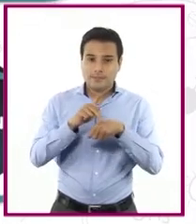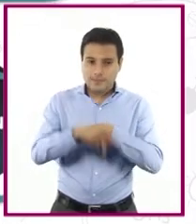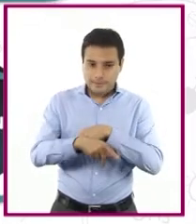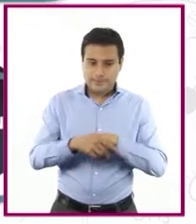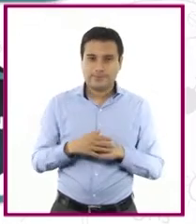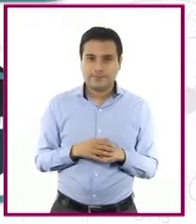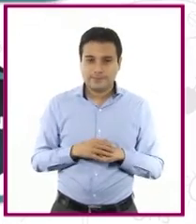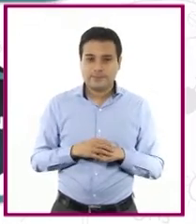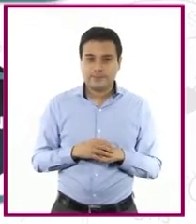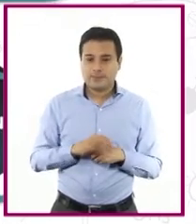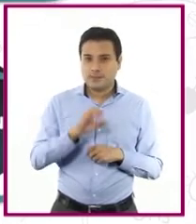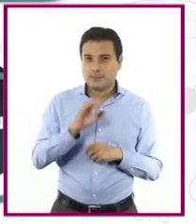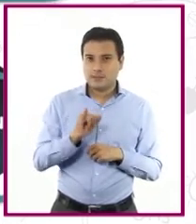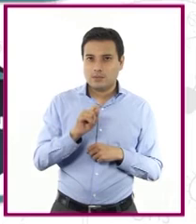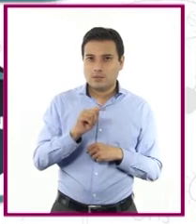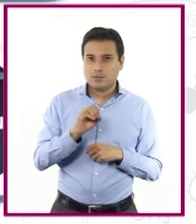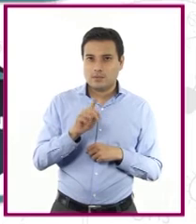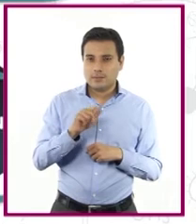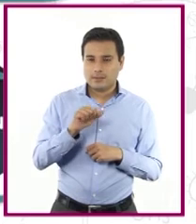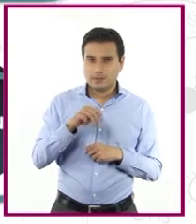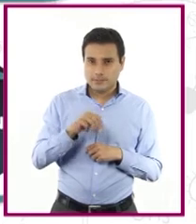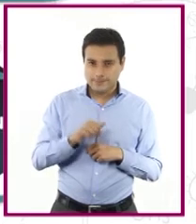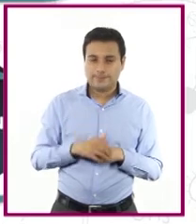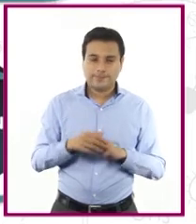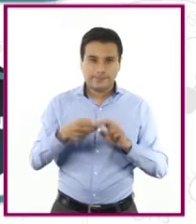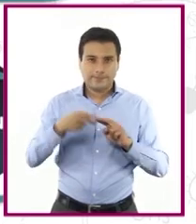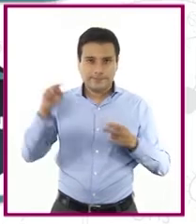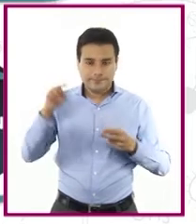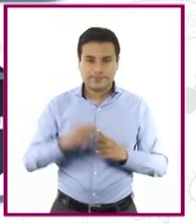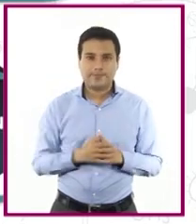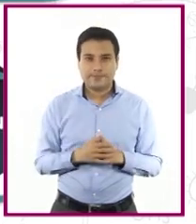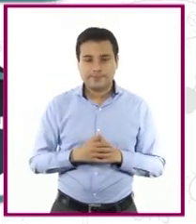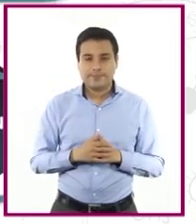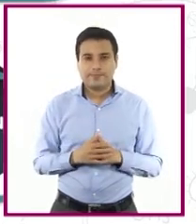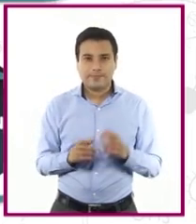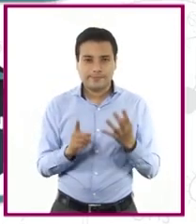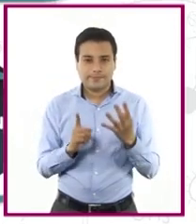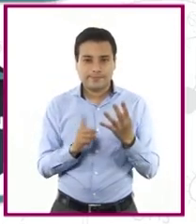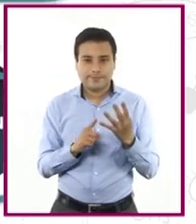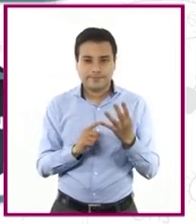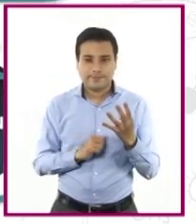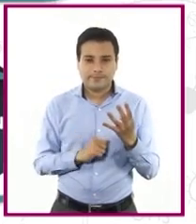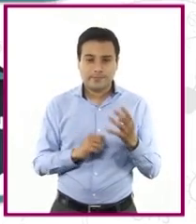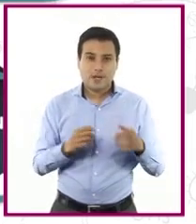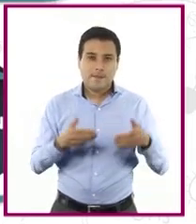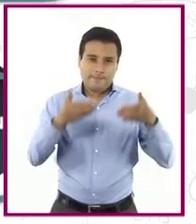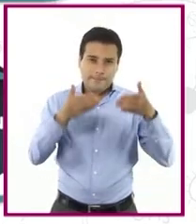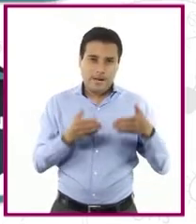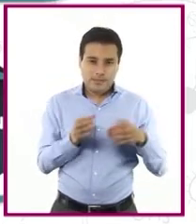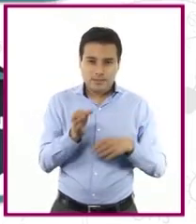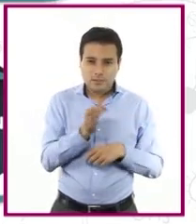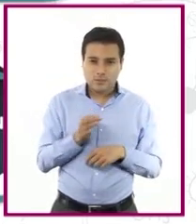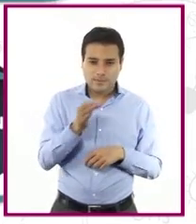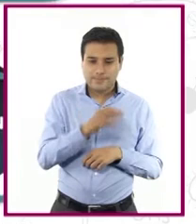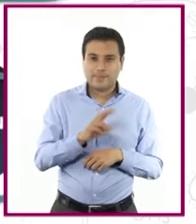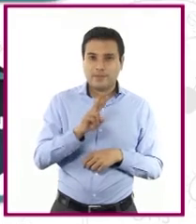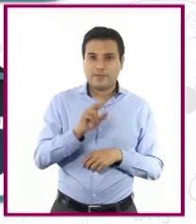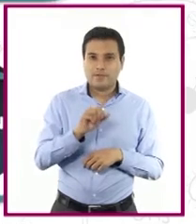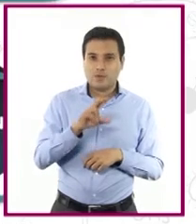plasmática, citoplasma y ADN. D. Pared celular,